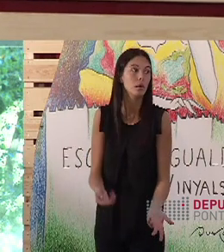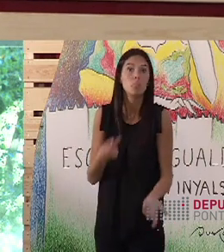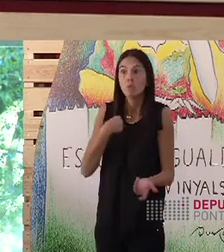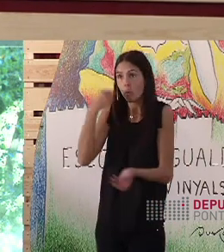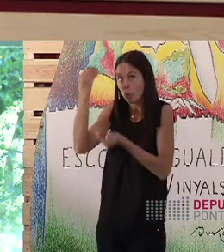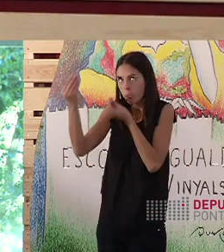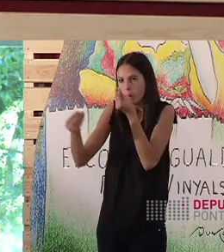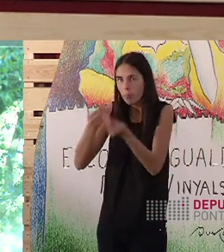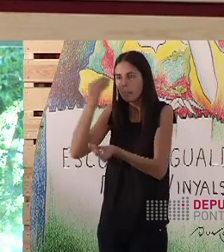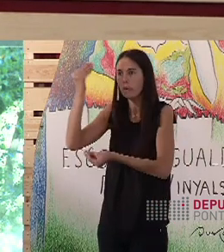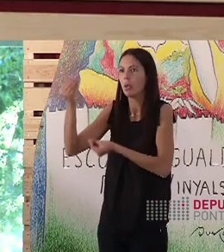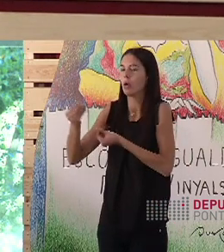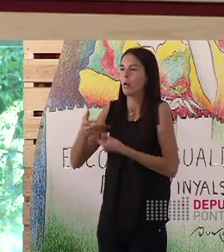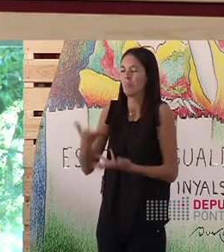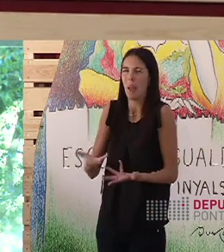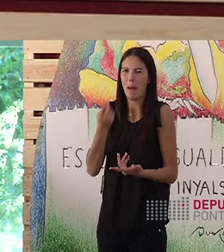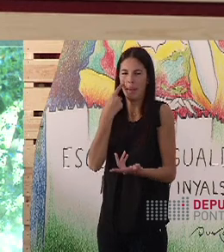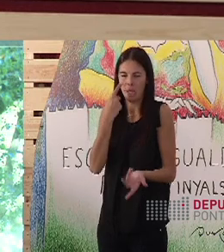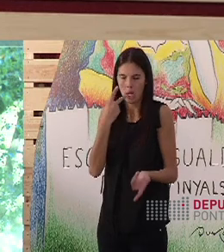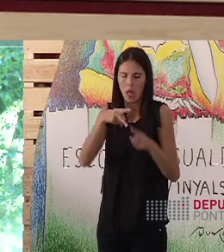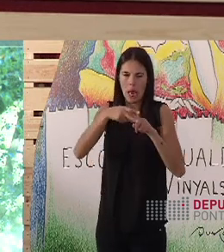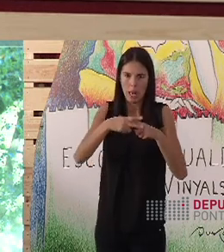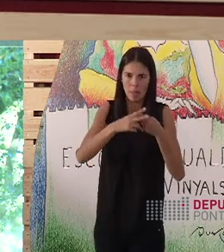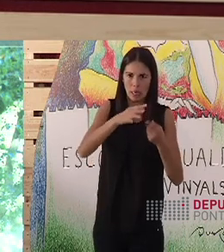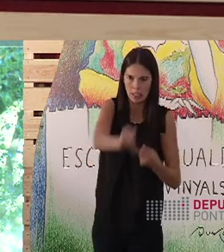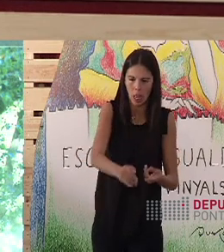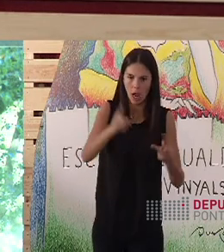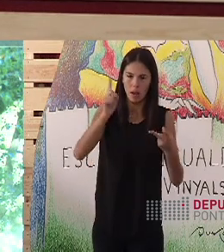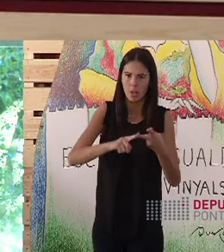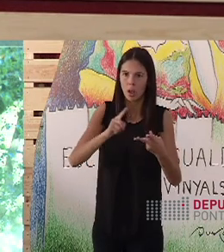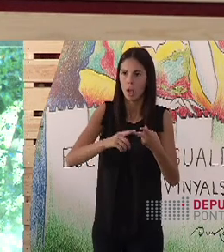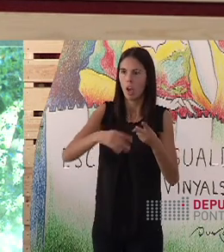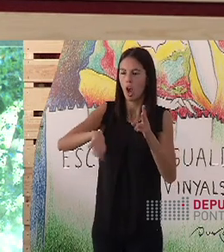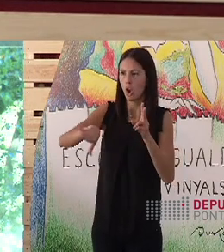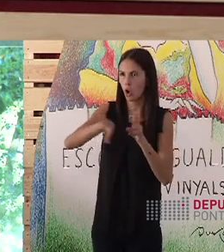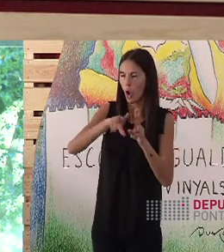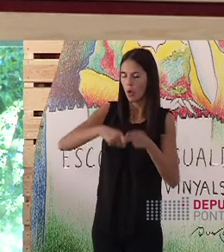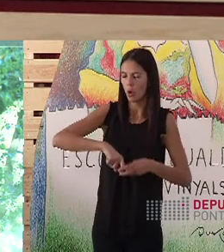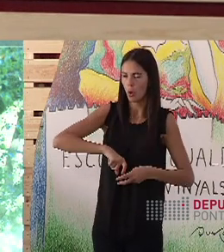razonalmente pensada, decir, bueno, é que a ver, se están as ferramentas, está o Código Penal,